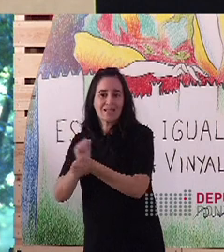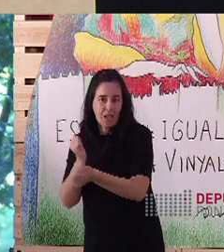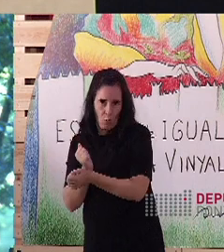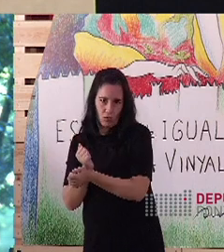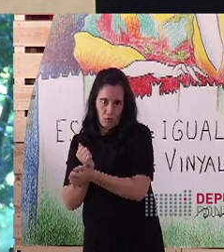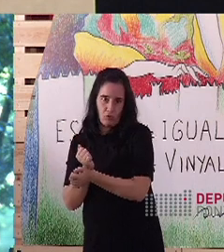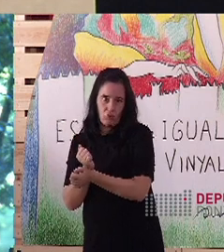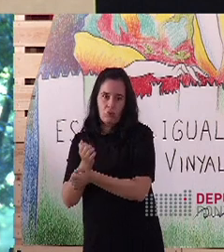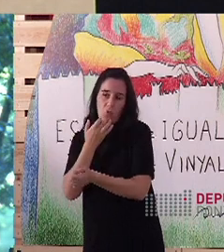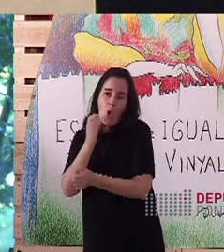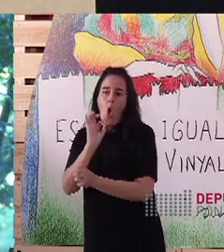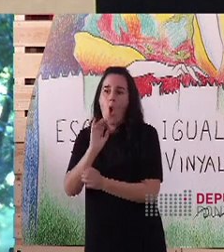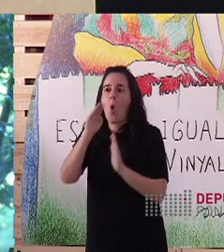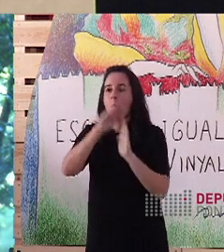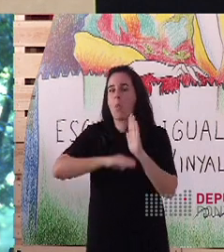programas